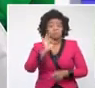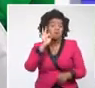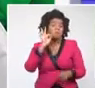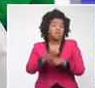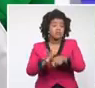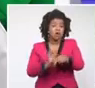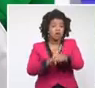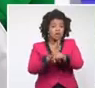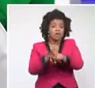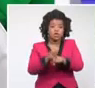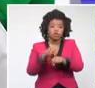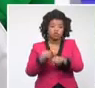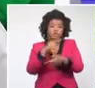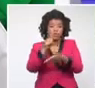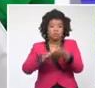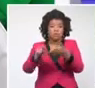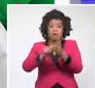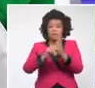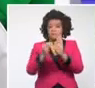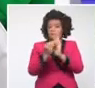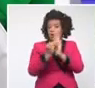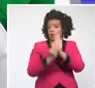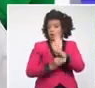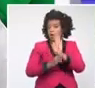epidemia. Recuerden que en Cuba hicimos